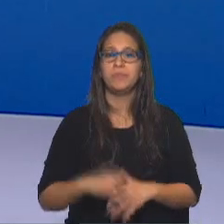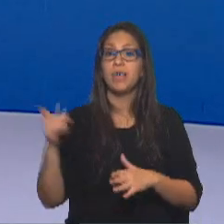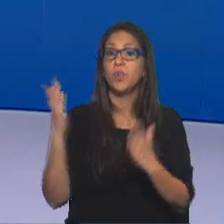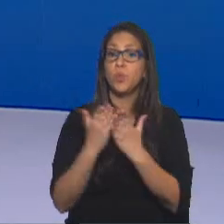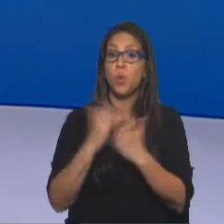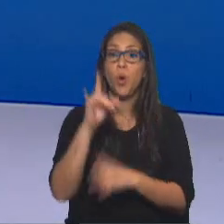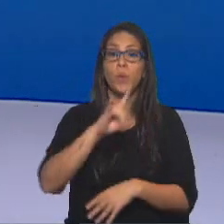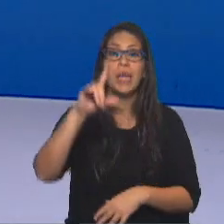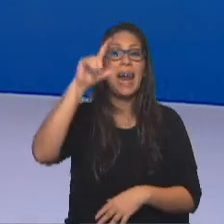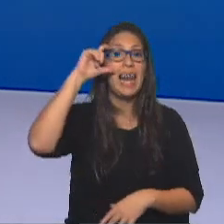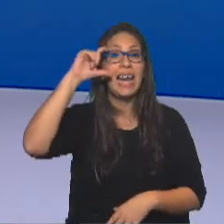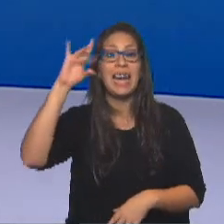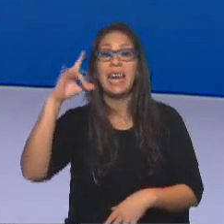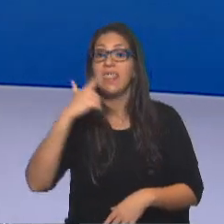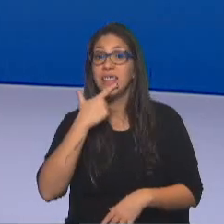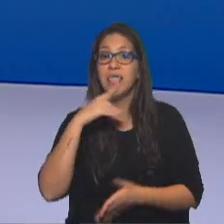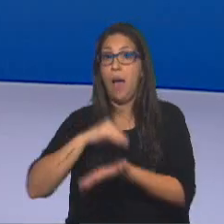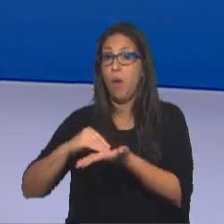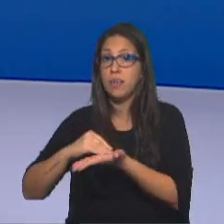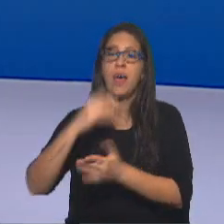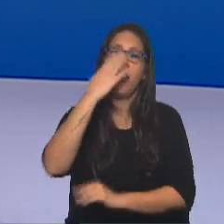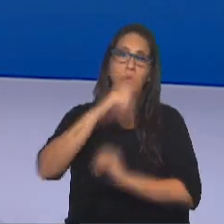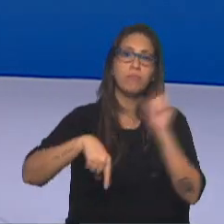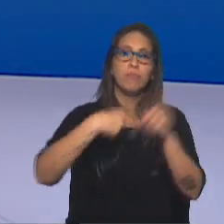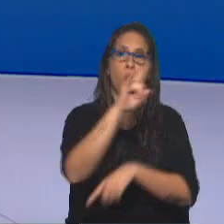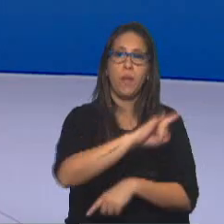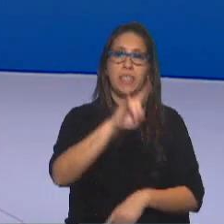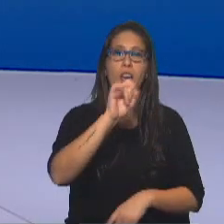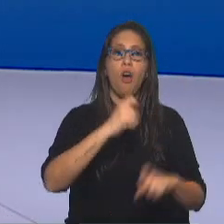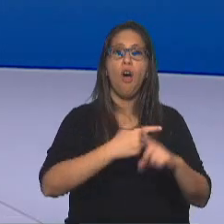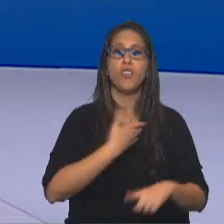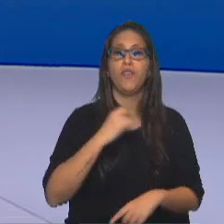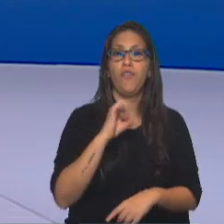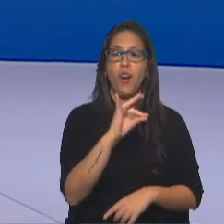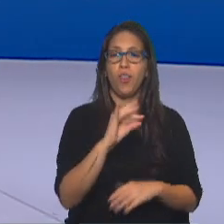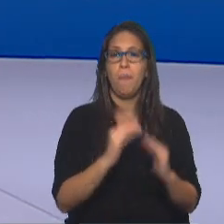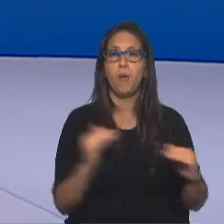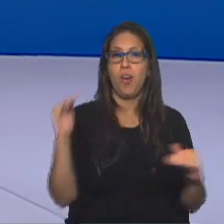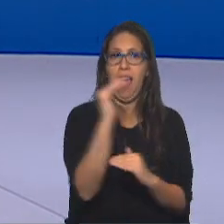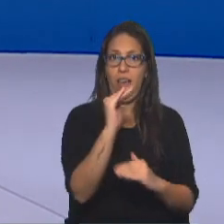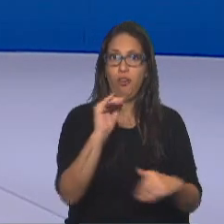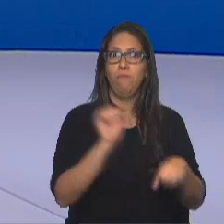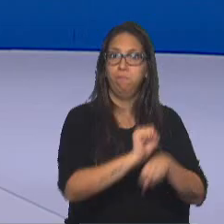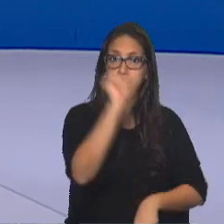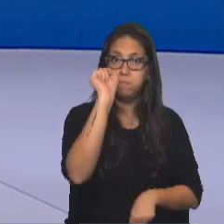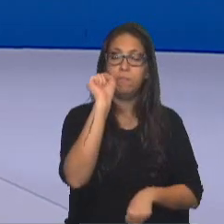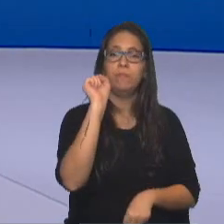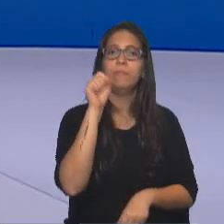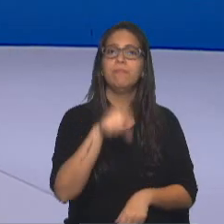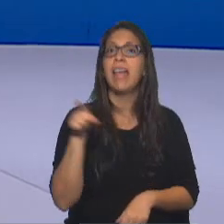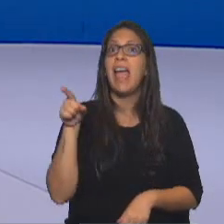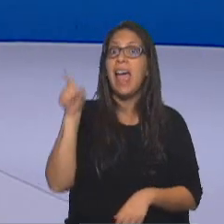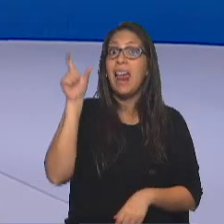estudió en las universidades de Leeds, que va a estudiar abogacía, y después en Oxford, que va a hacer un posgrado. y Pablo con esta particularidad, ¿no? Que va a ser el